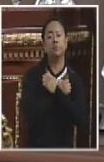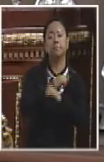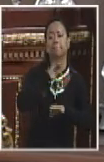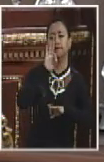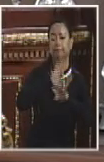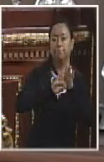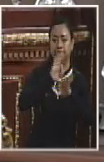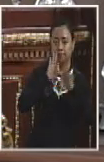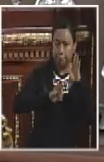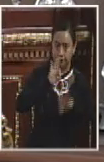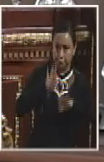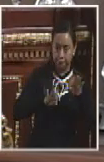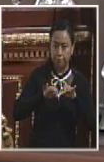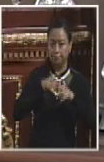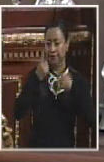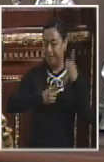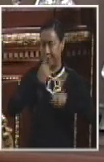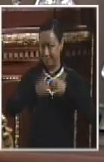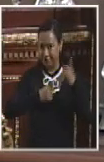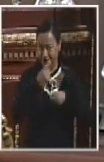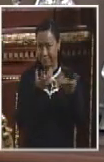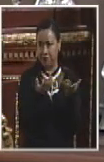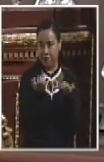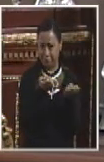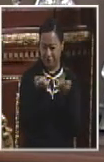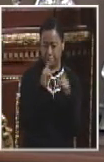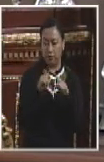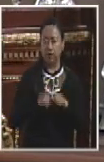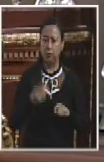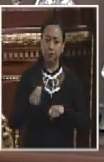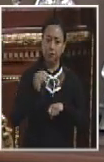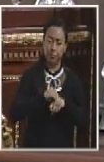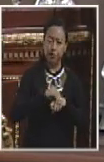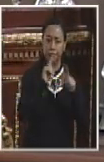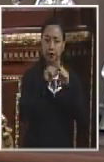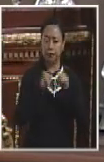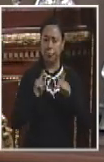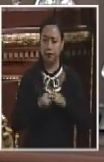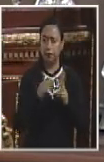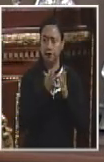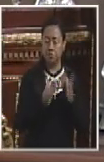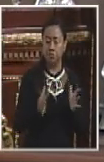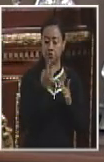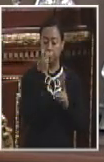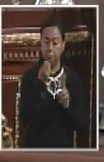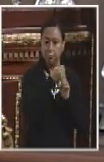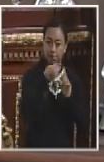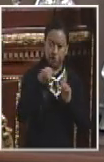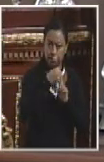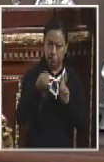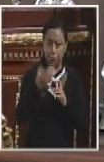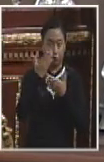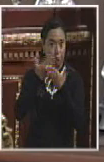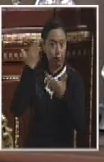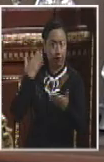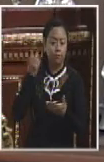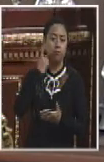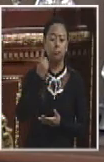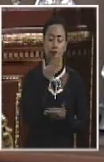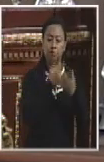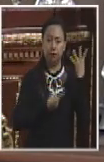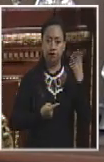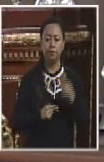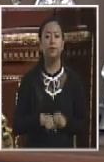del Distrito Federal y se reforman y adicionan diversas disposiciones a dicho ordenamiento, suscrita por las y los